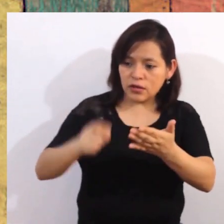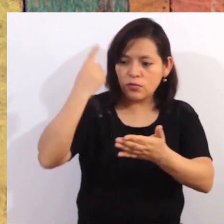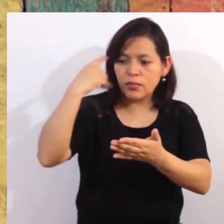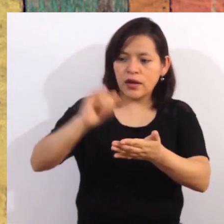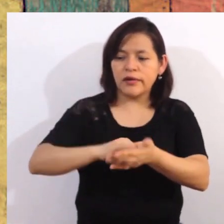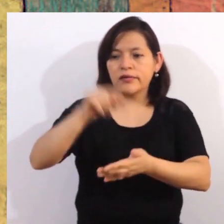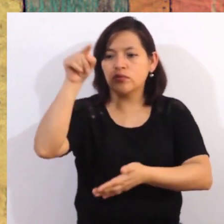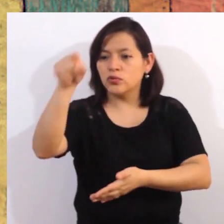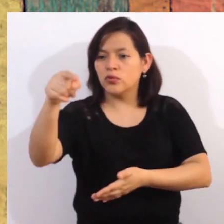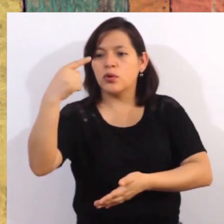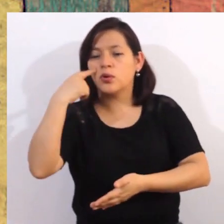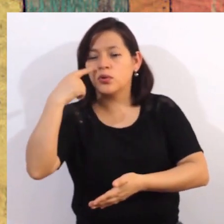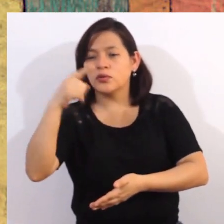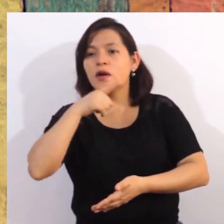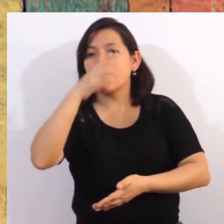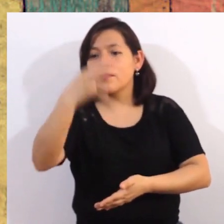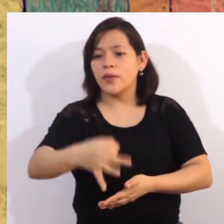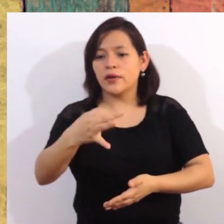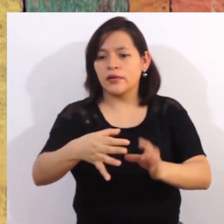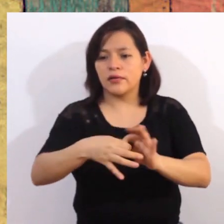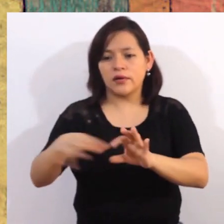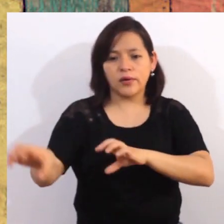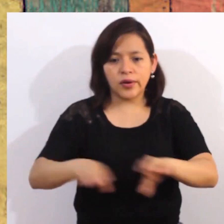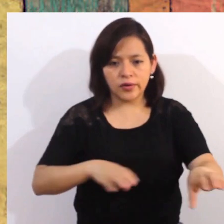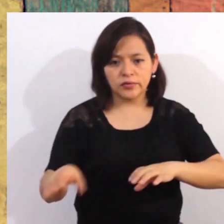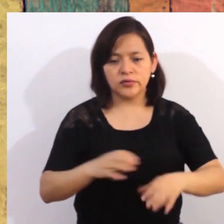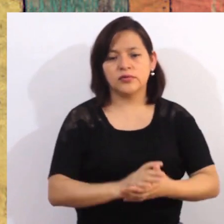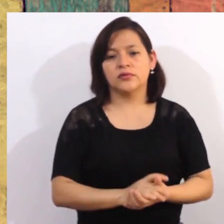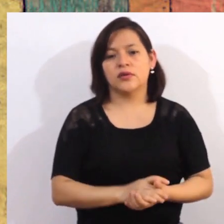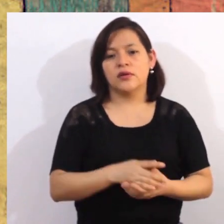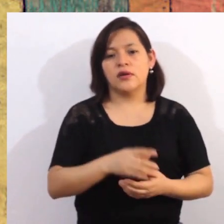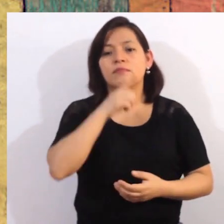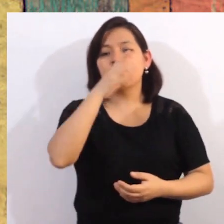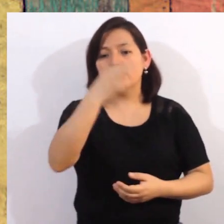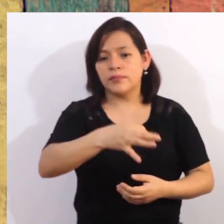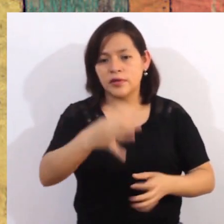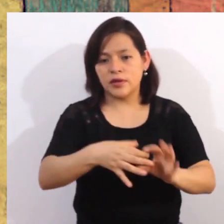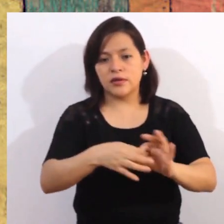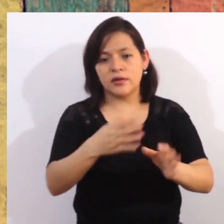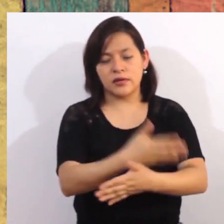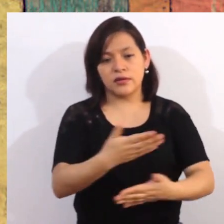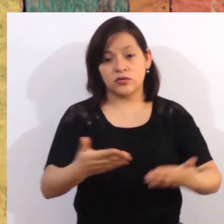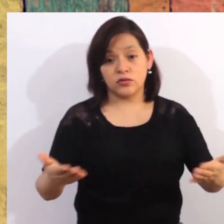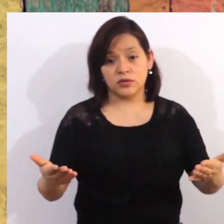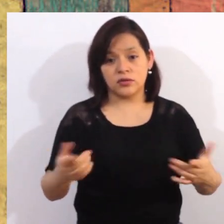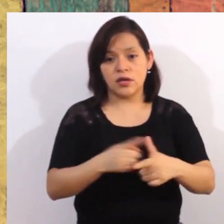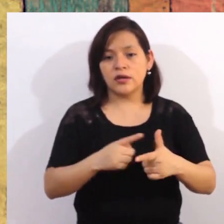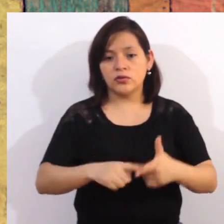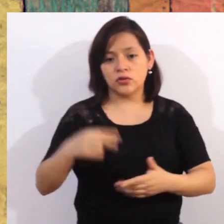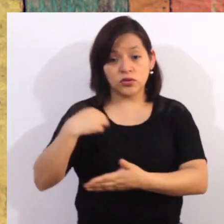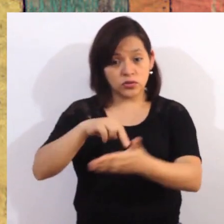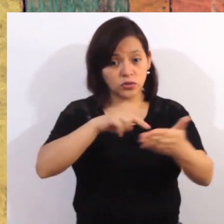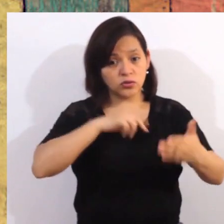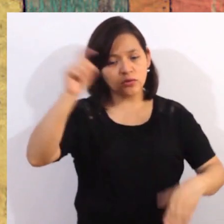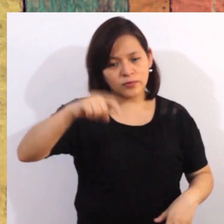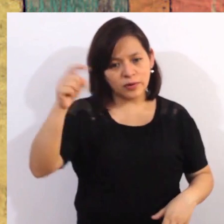hechos. La verdad de las cosas. Querido hermano y amigo, algo que tenemos que entender. Detrás